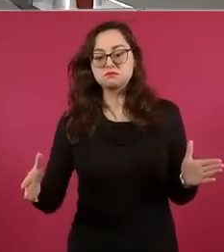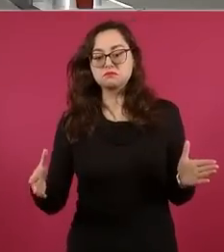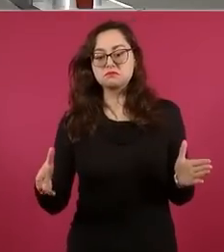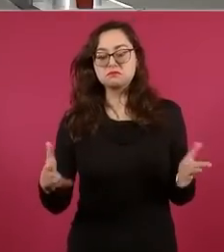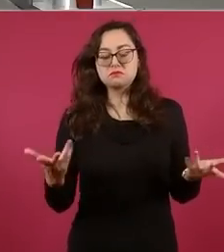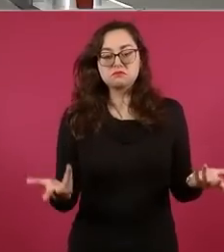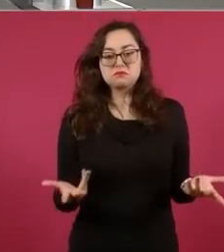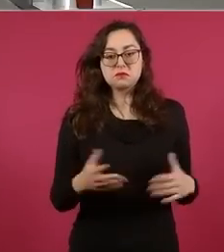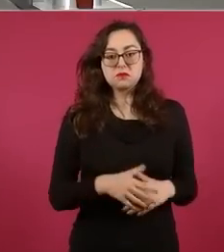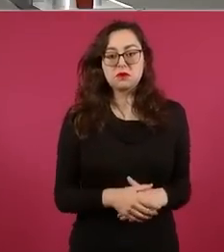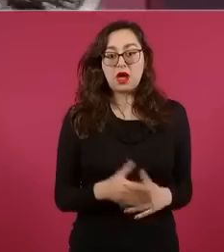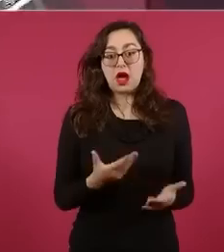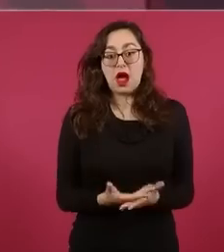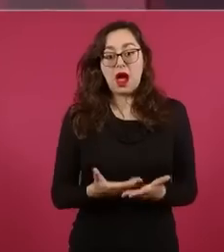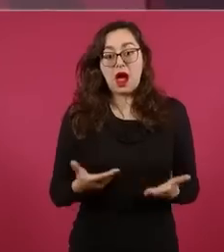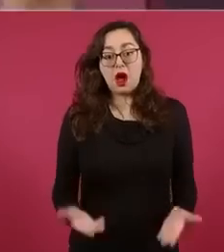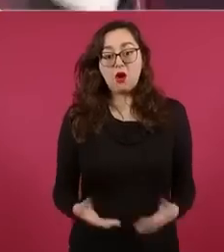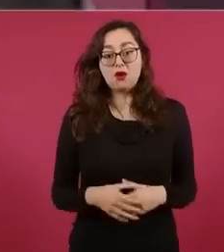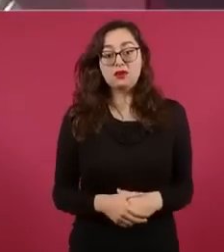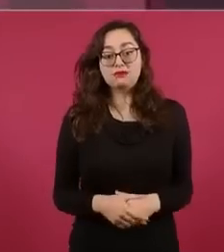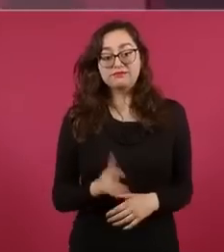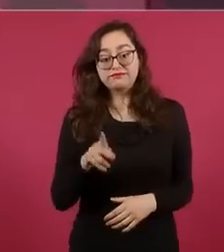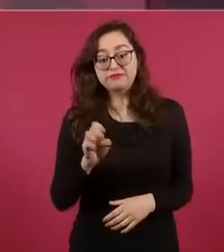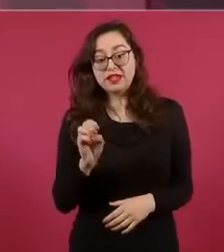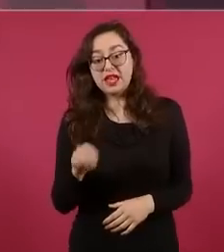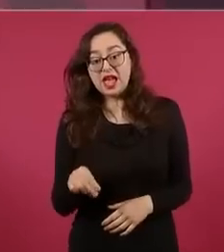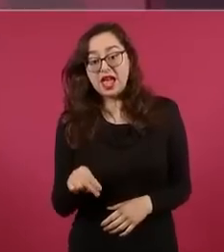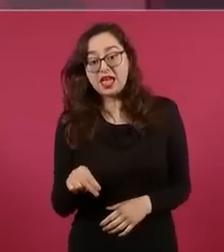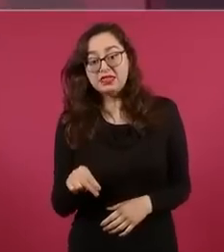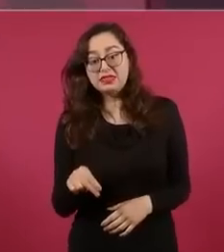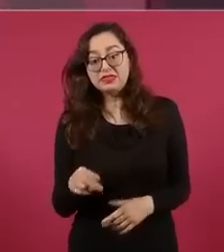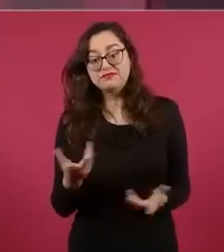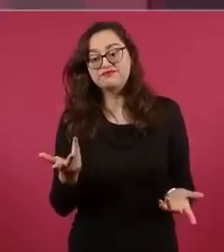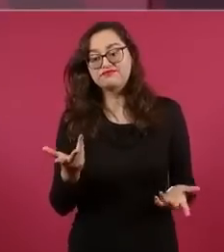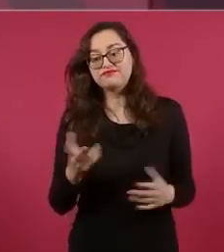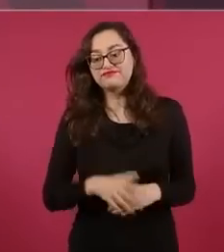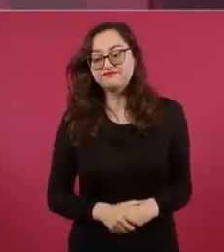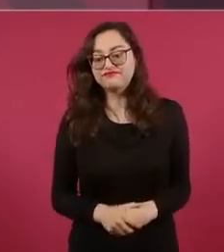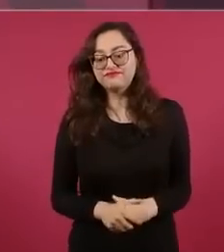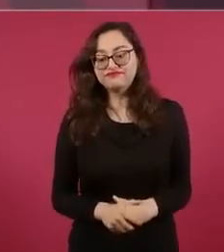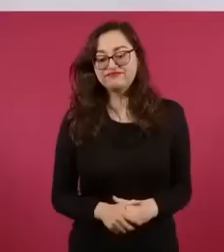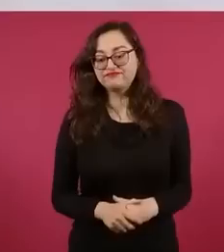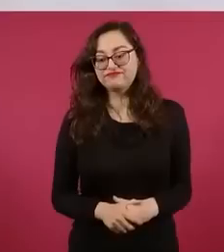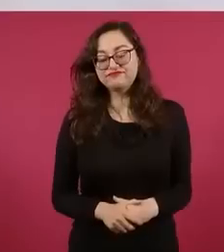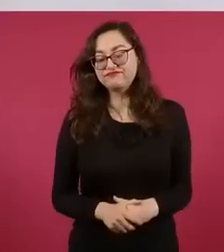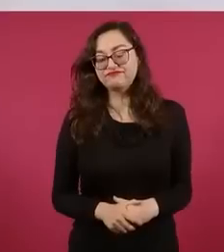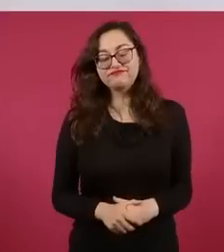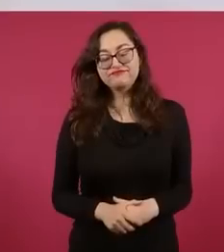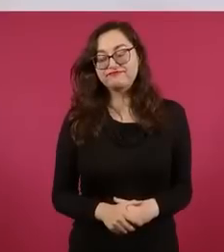¿Dónde está Ken? Pues no es Wilson, pero tampoco es Daniel.